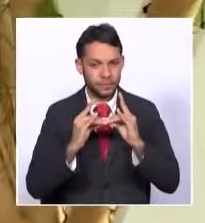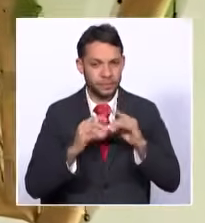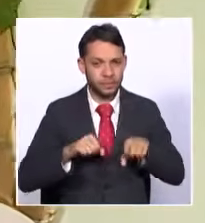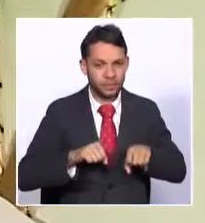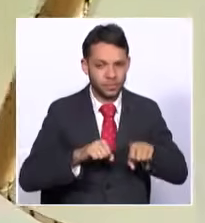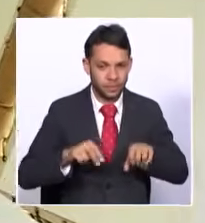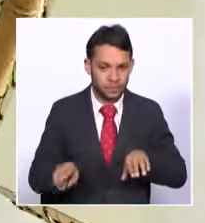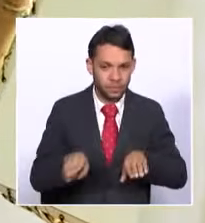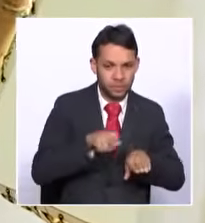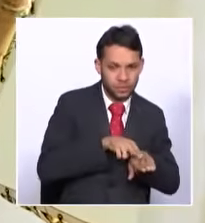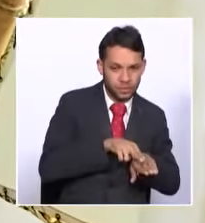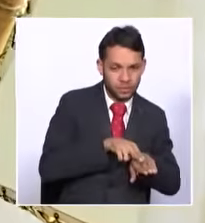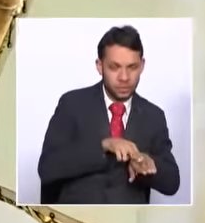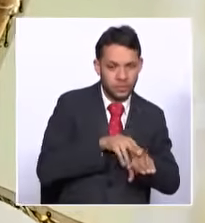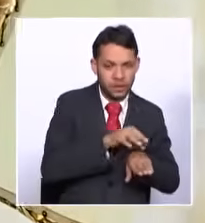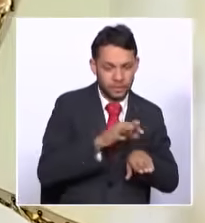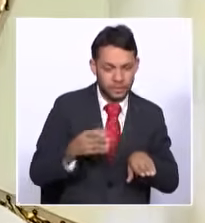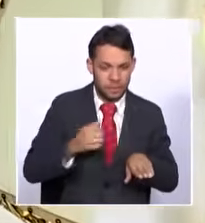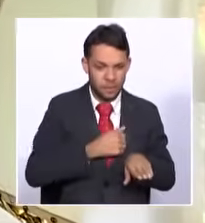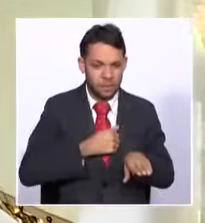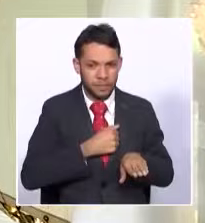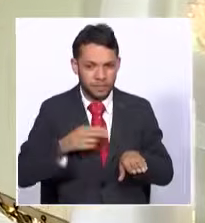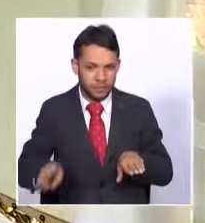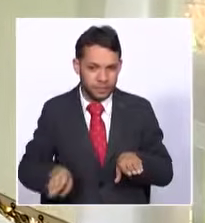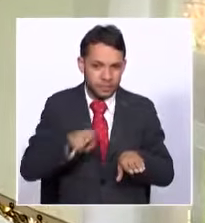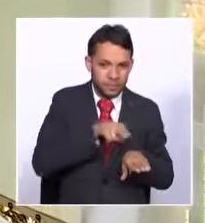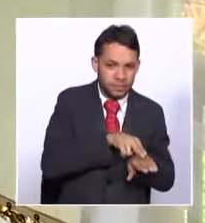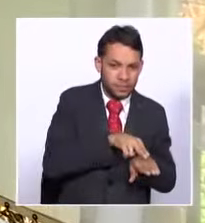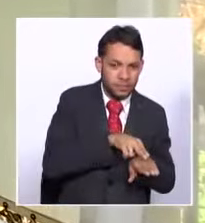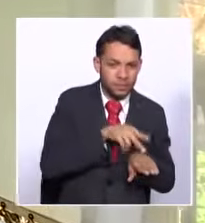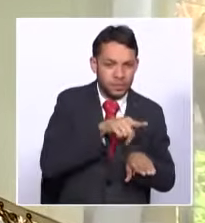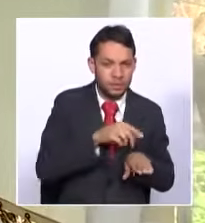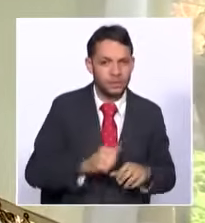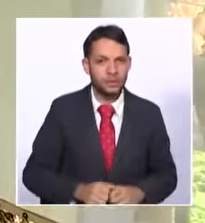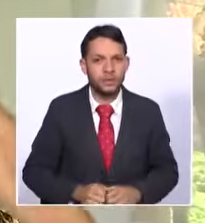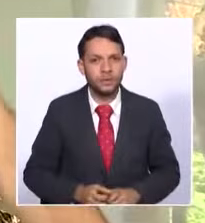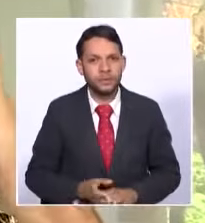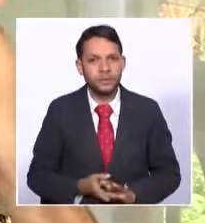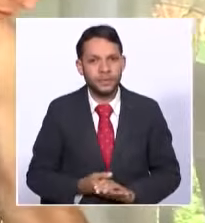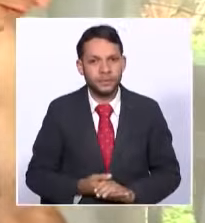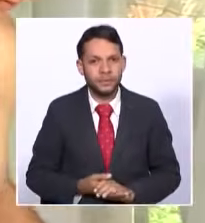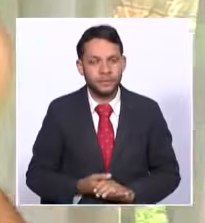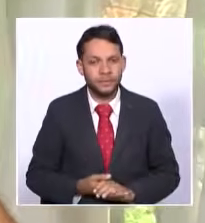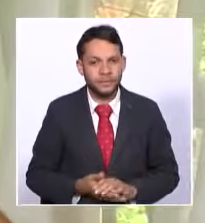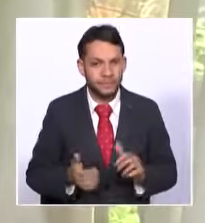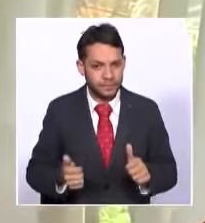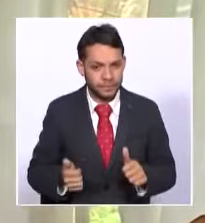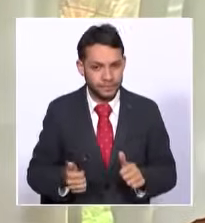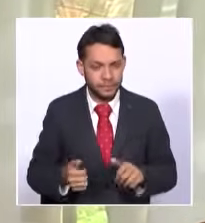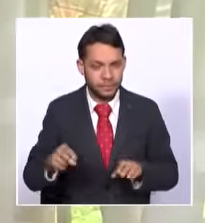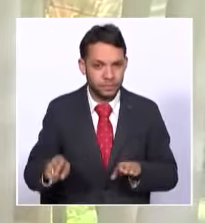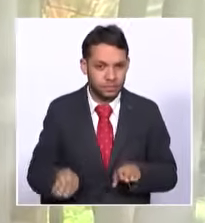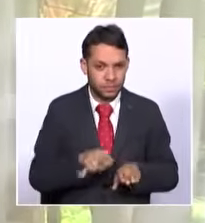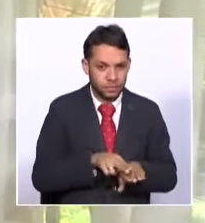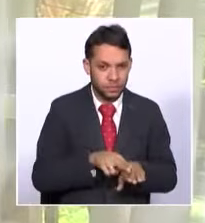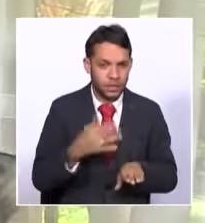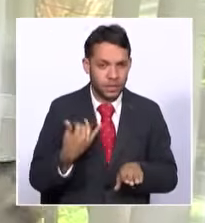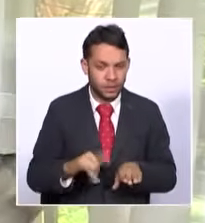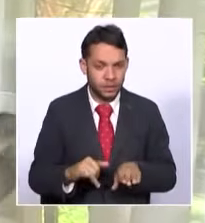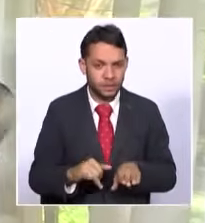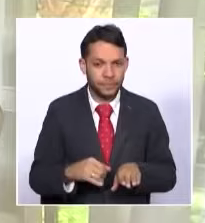favor. Acostadito. Derecito. Eso es. Boca